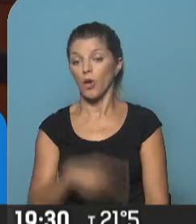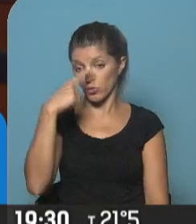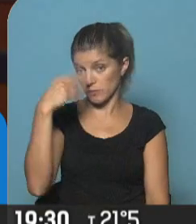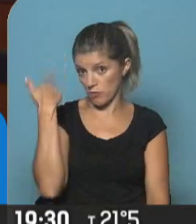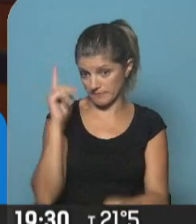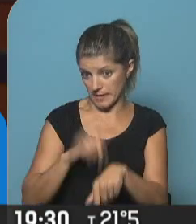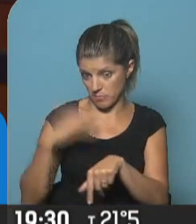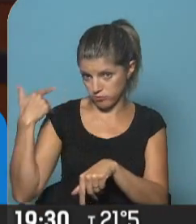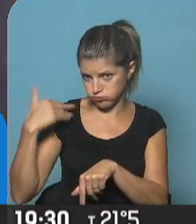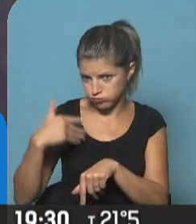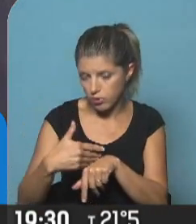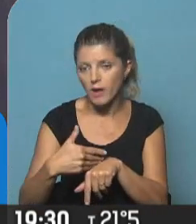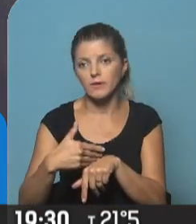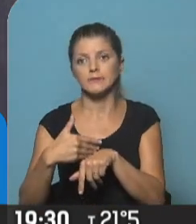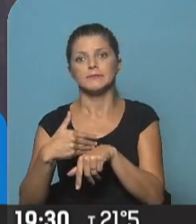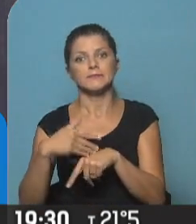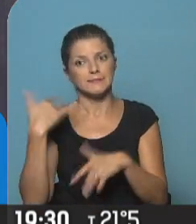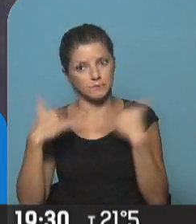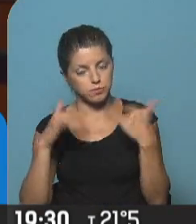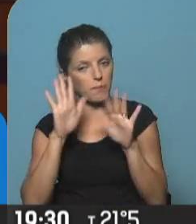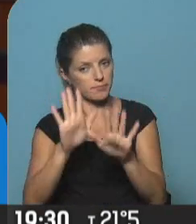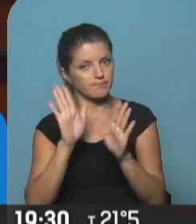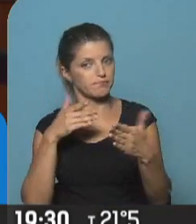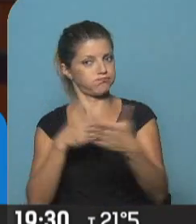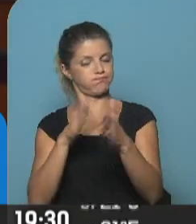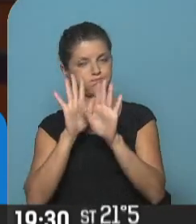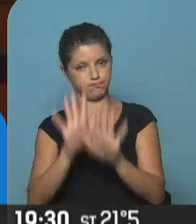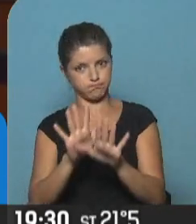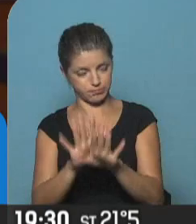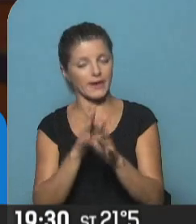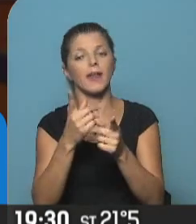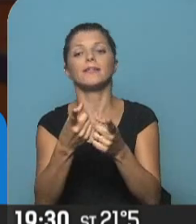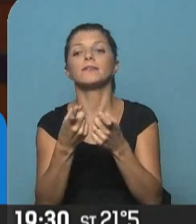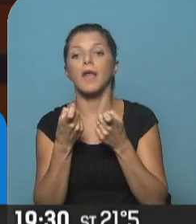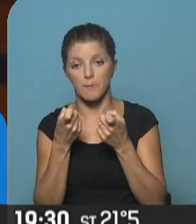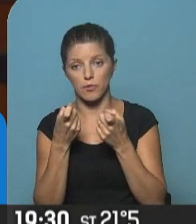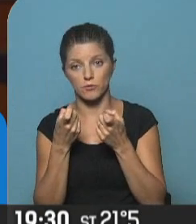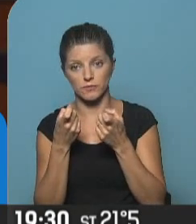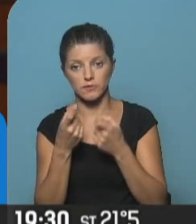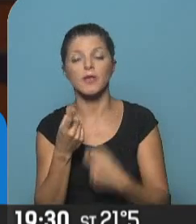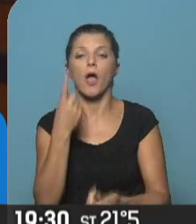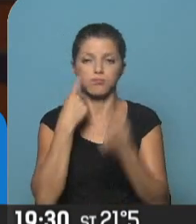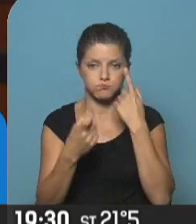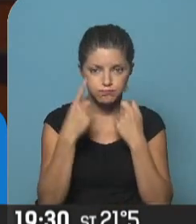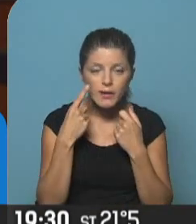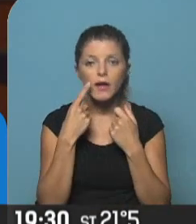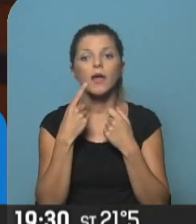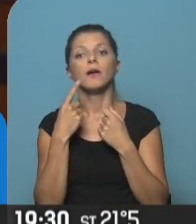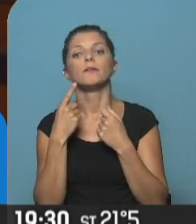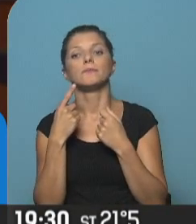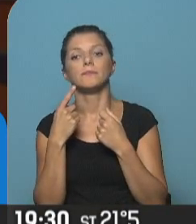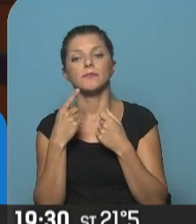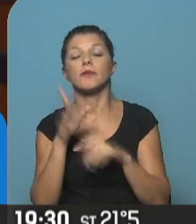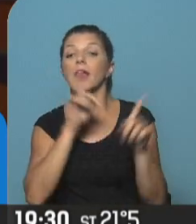tiempo marca de alguna forma un límite que replantea la necesidad de revisar calendarios y de ajustar muy bien